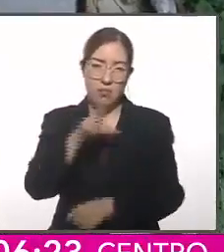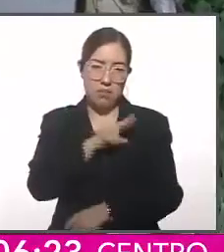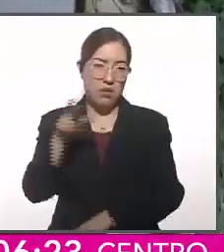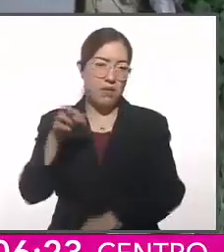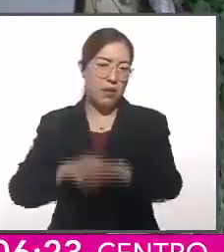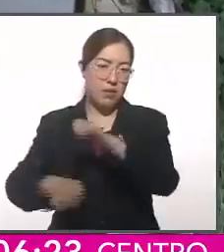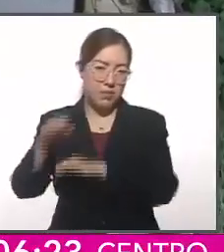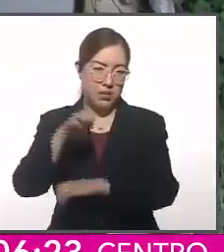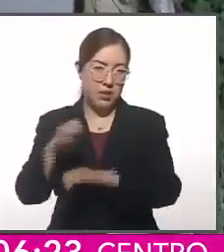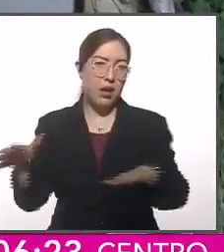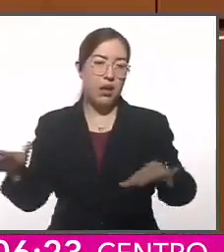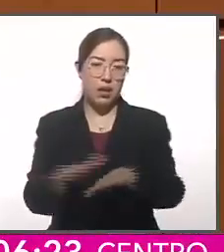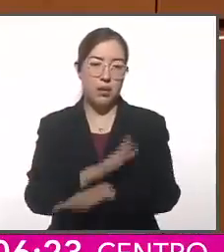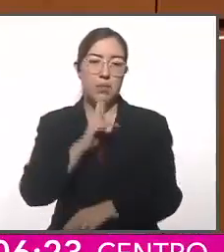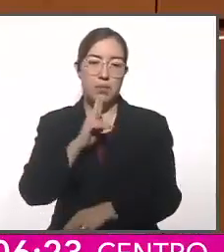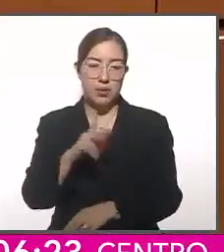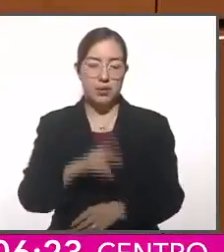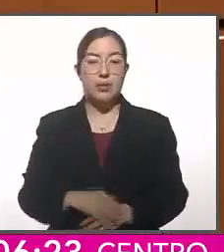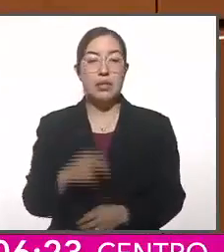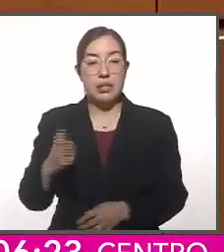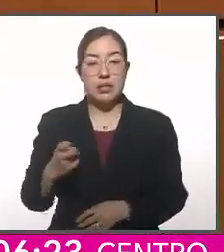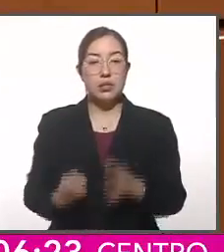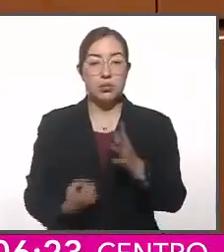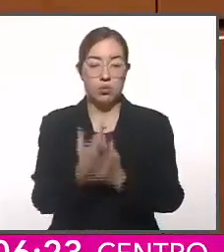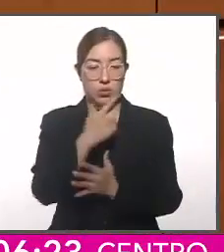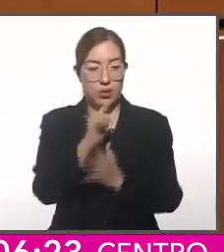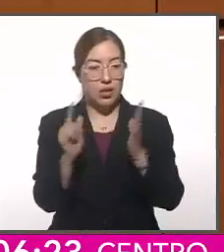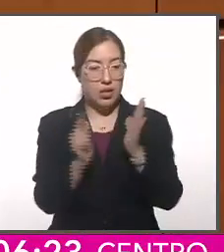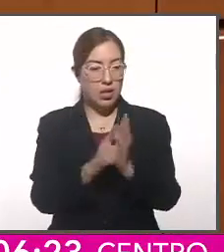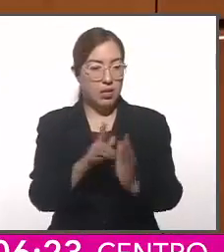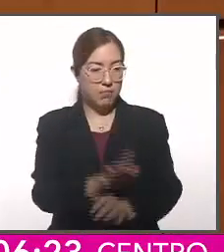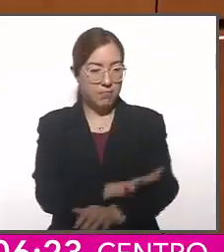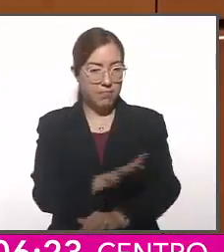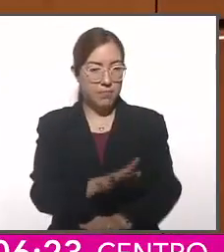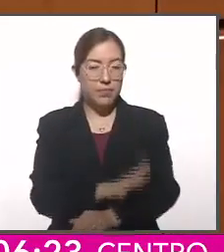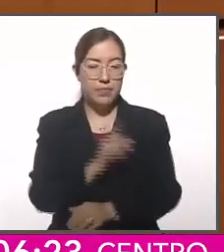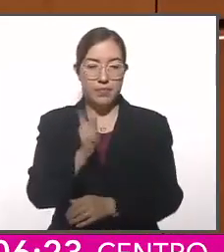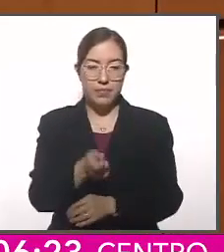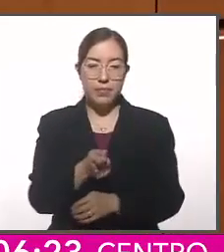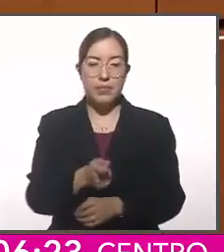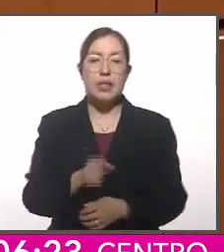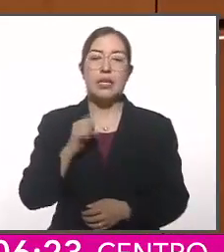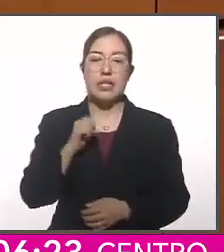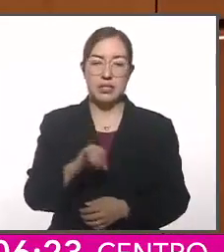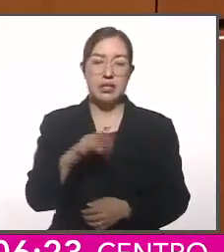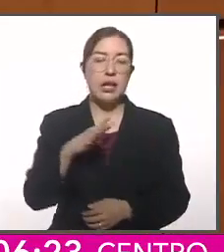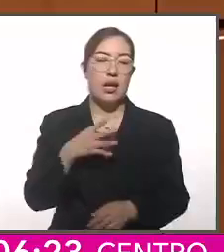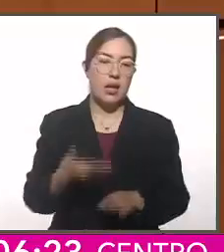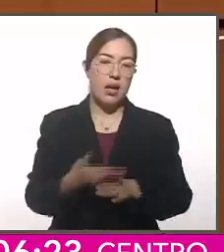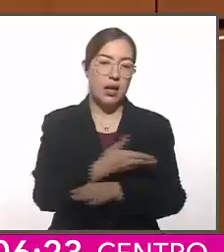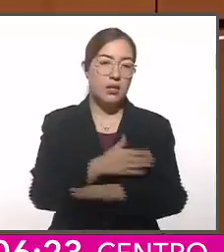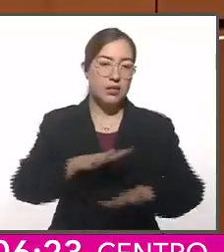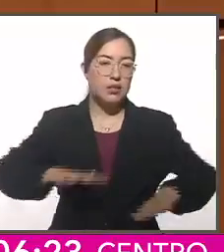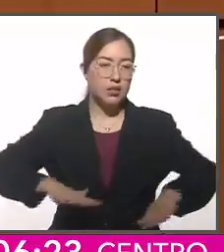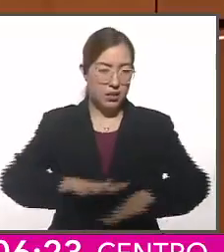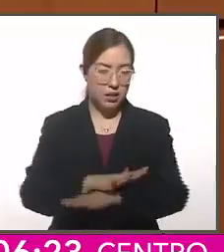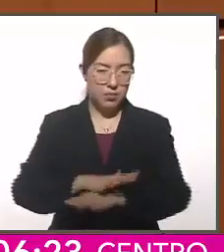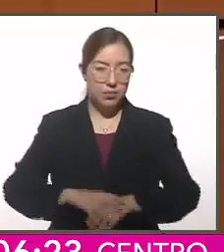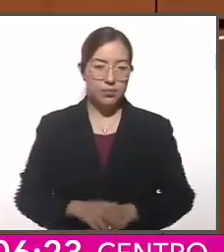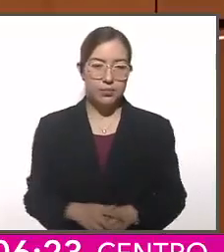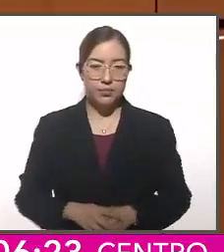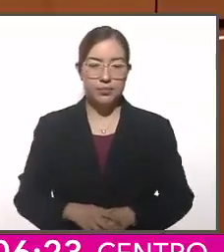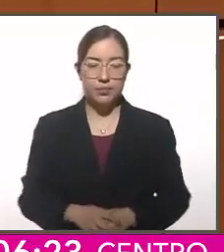privadas. Esta reforma energética sí revierte